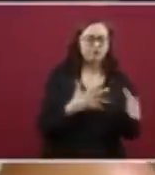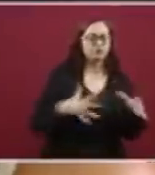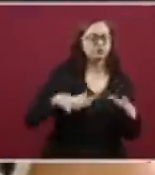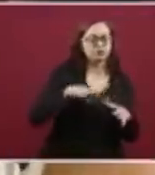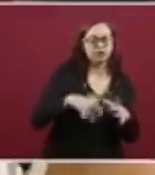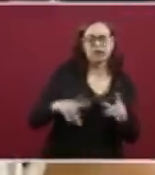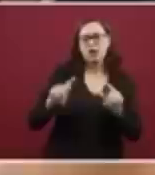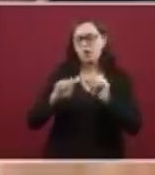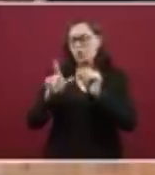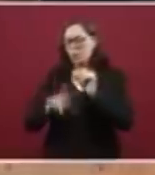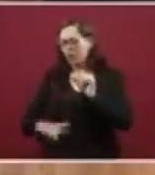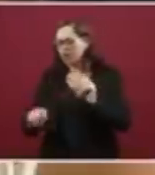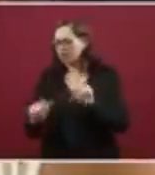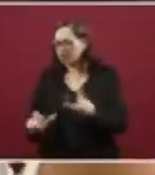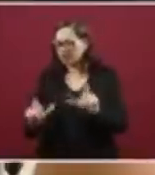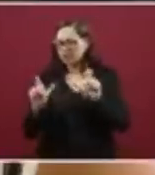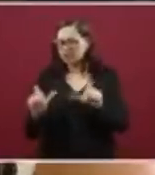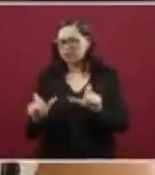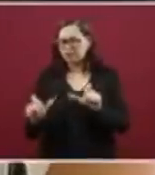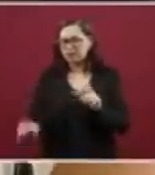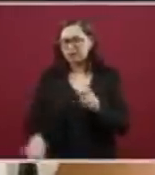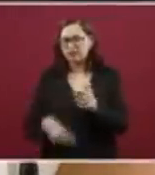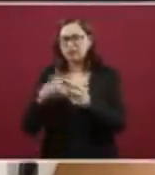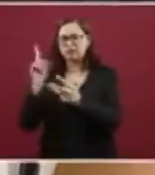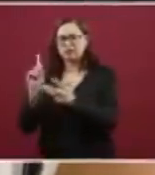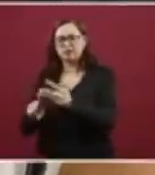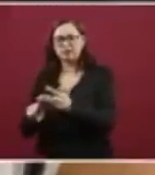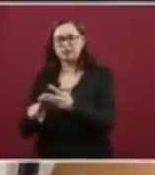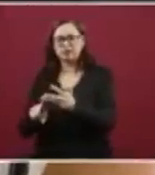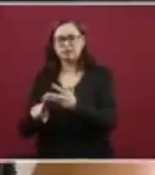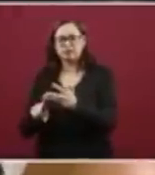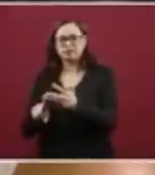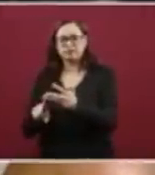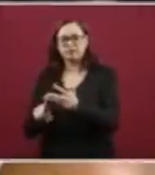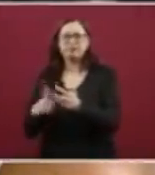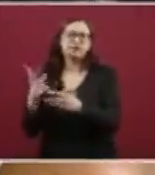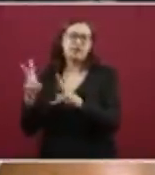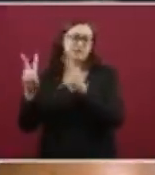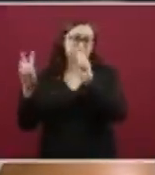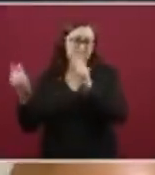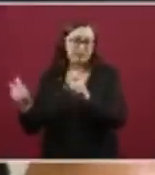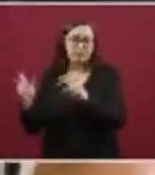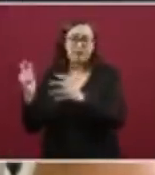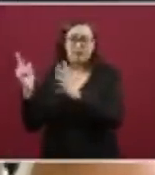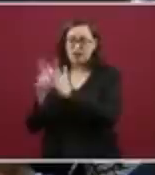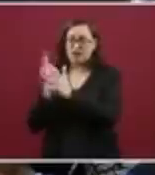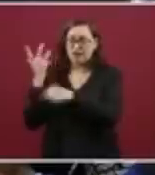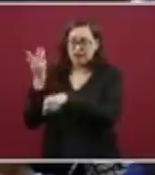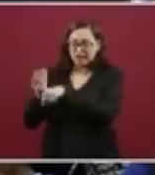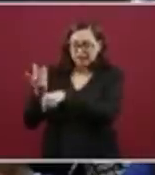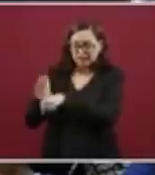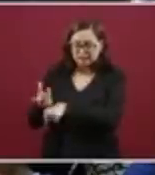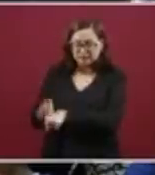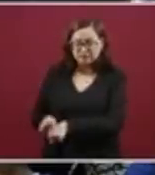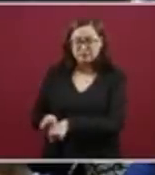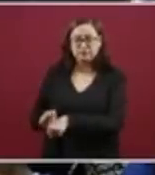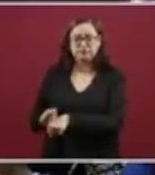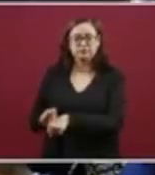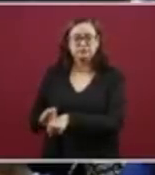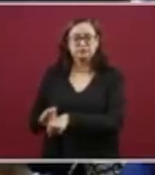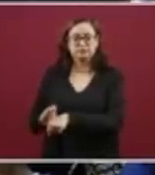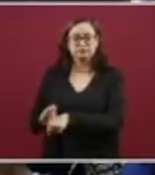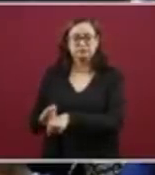Nacional, además de las iniciativas de despenalización que creemos que son muy importantes, además de